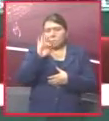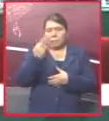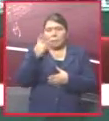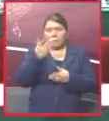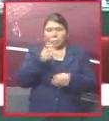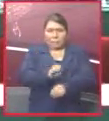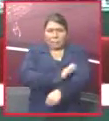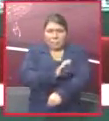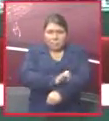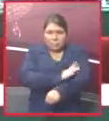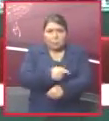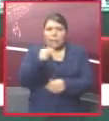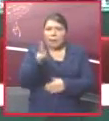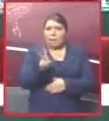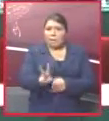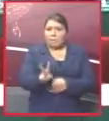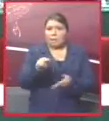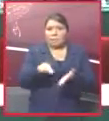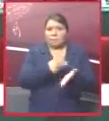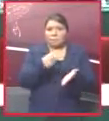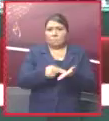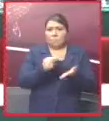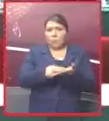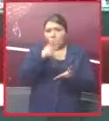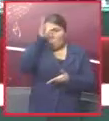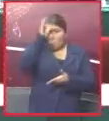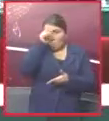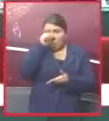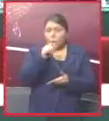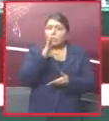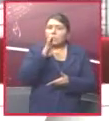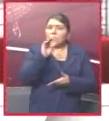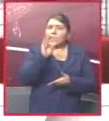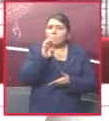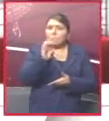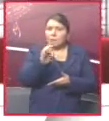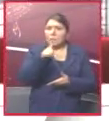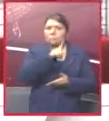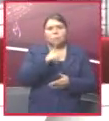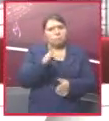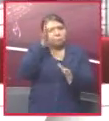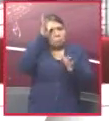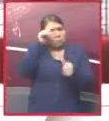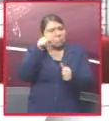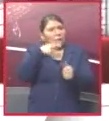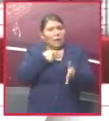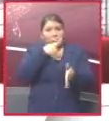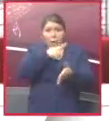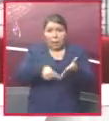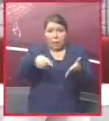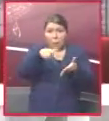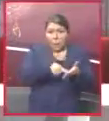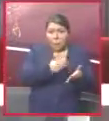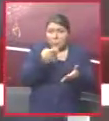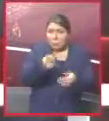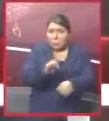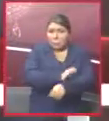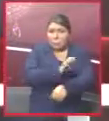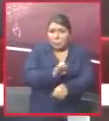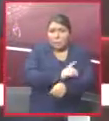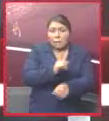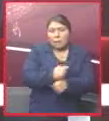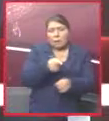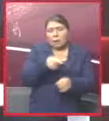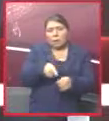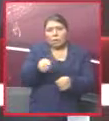que este viernes se firmará un convenio en el que la CFE se compromete a no suspender el servicio eléctrico en aquellos